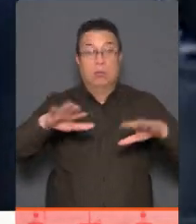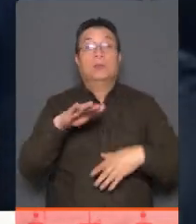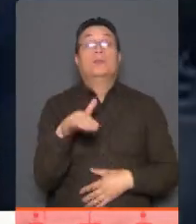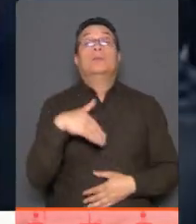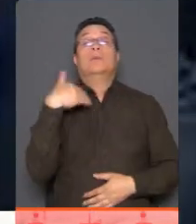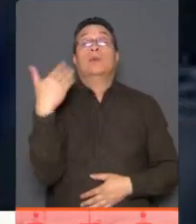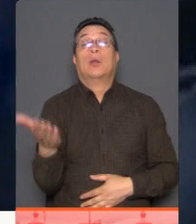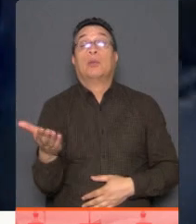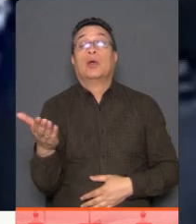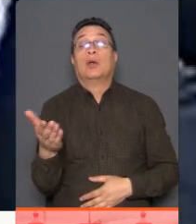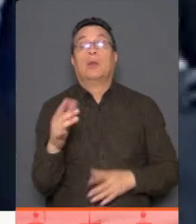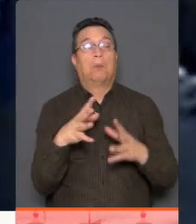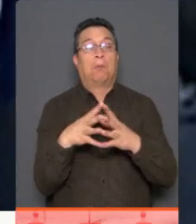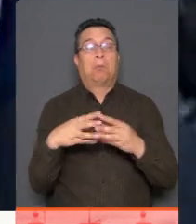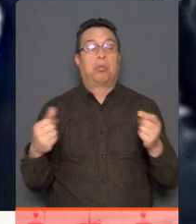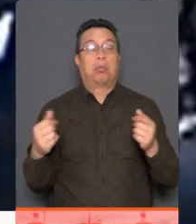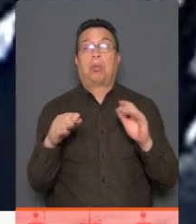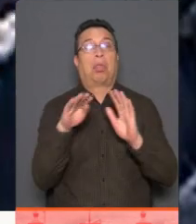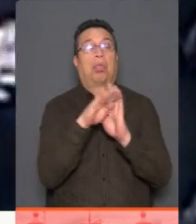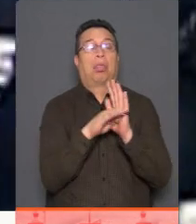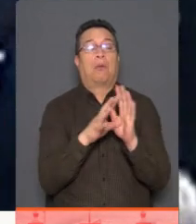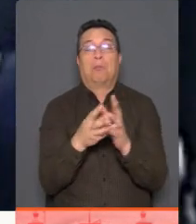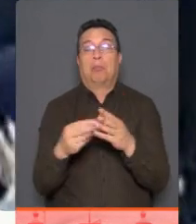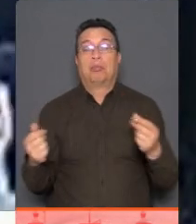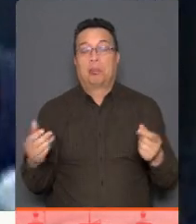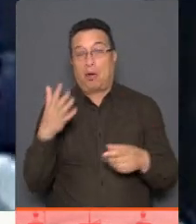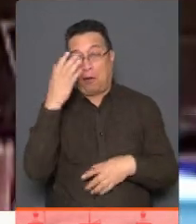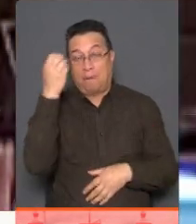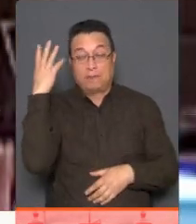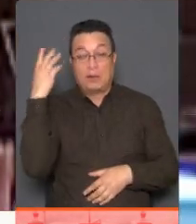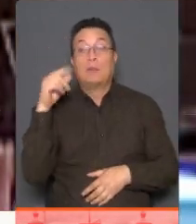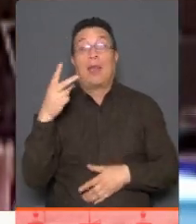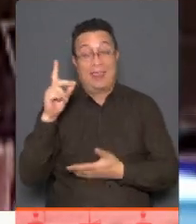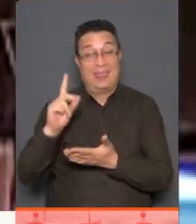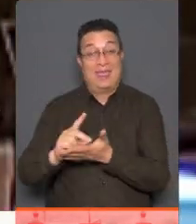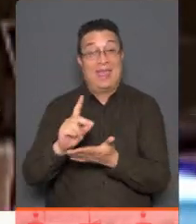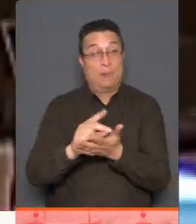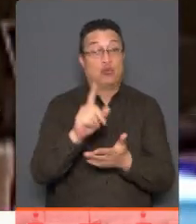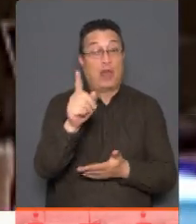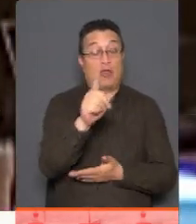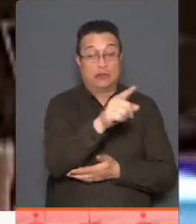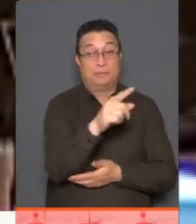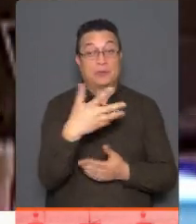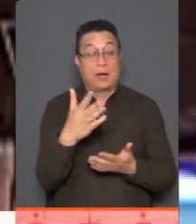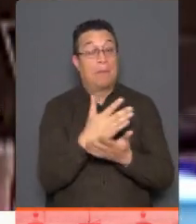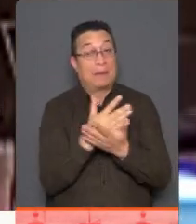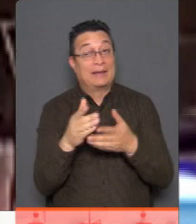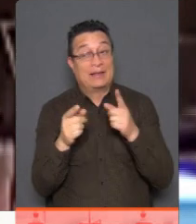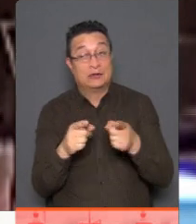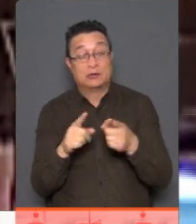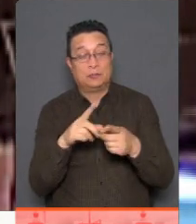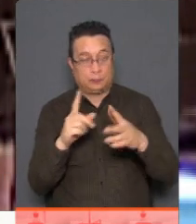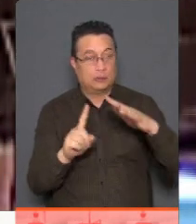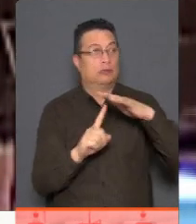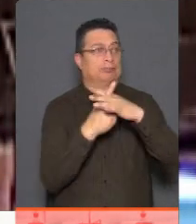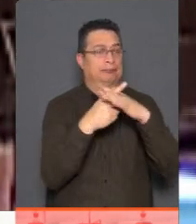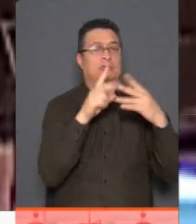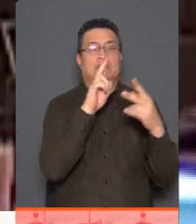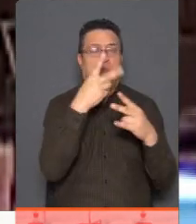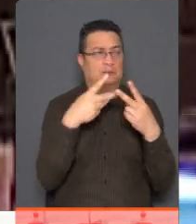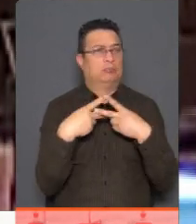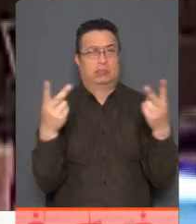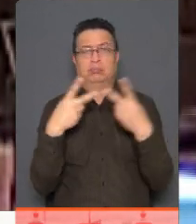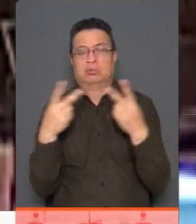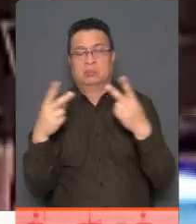¡bum!, desaparecen de la agenda. Los diputados y diputadas en las cuales sucede esto aparecen mucho en los medios, algunos no